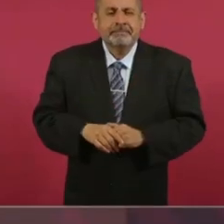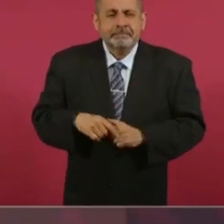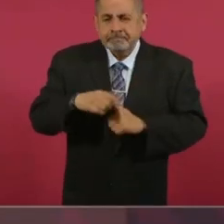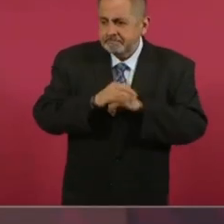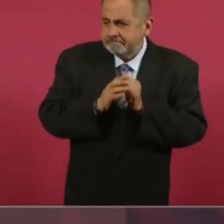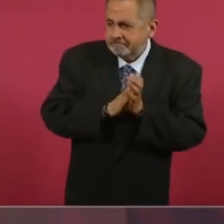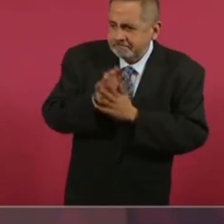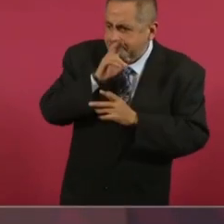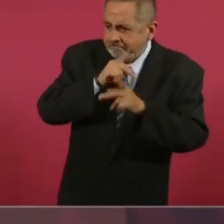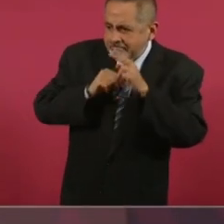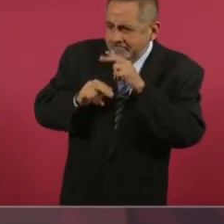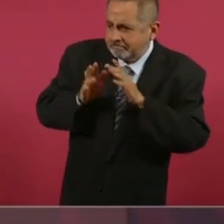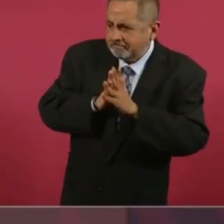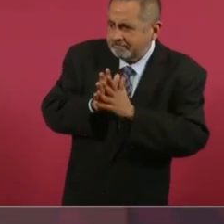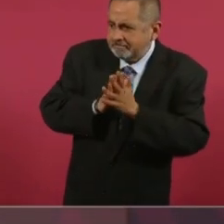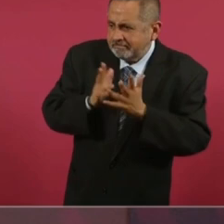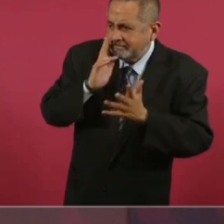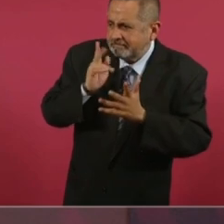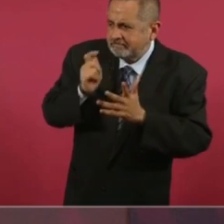inquietos,